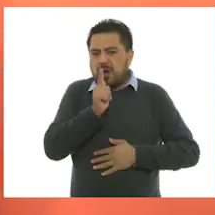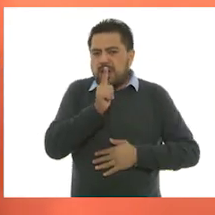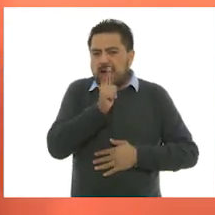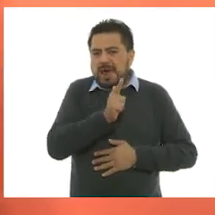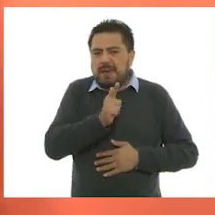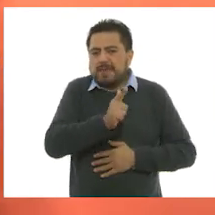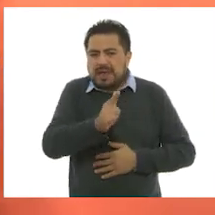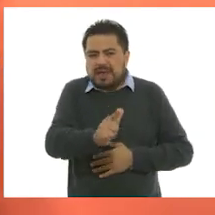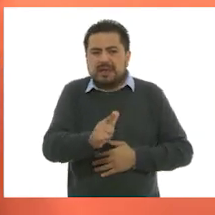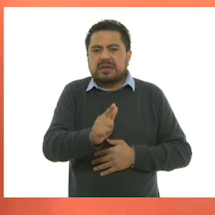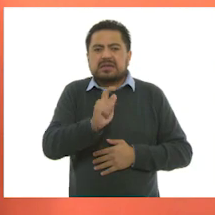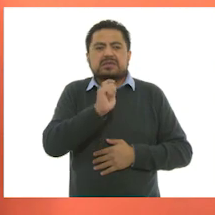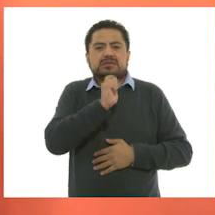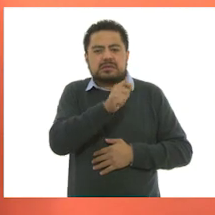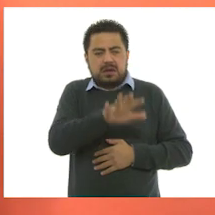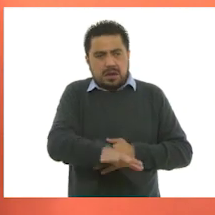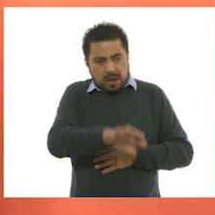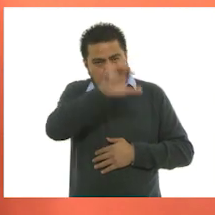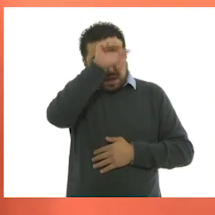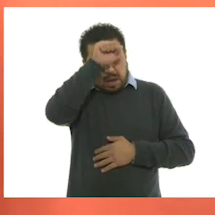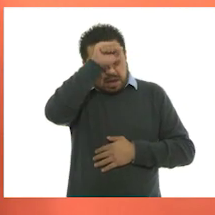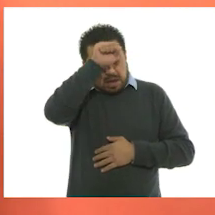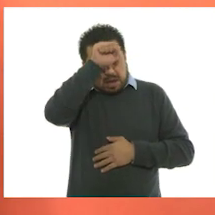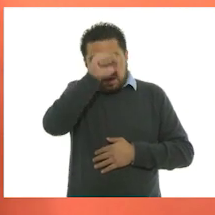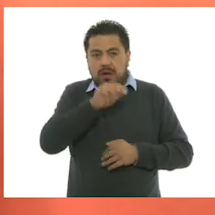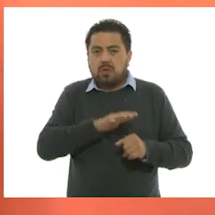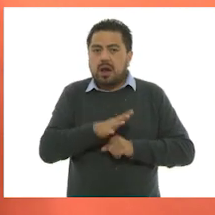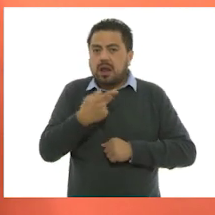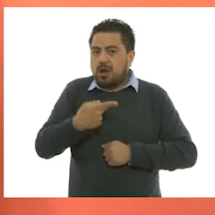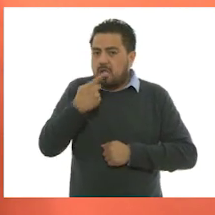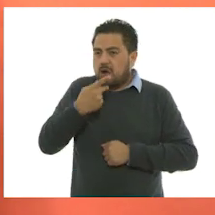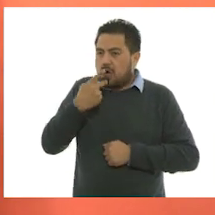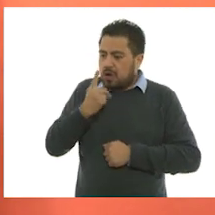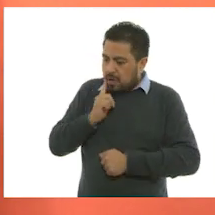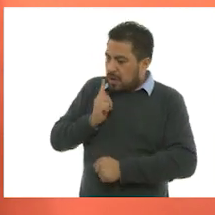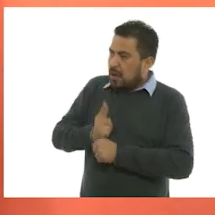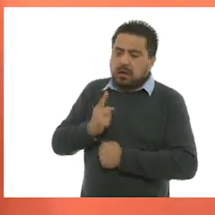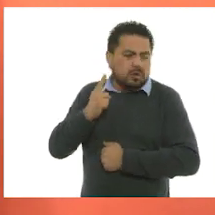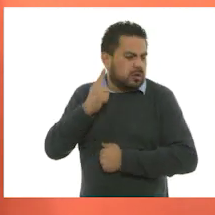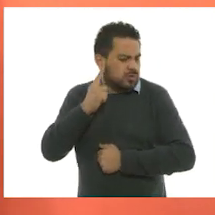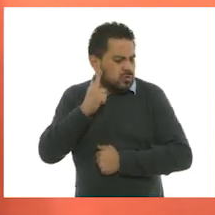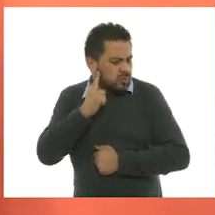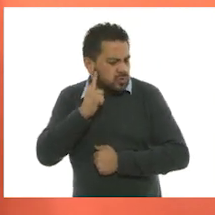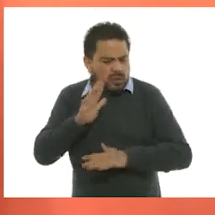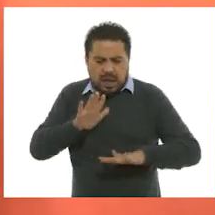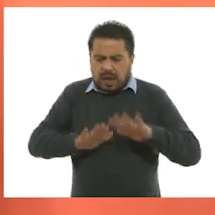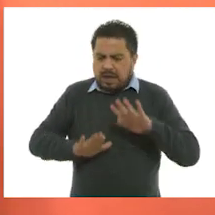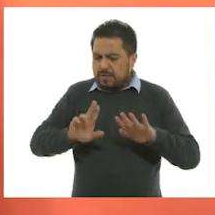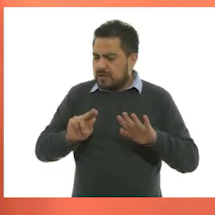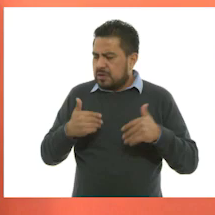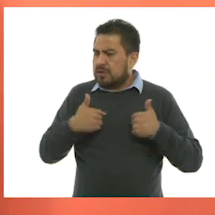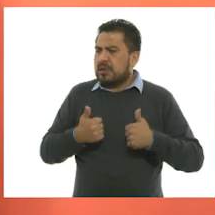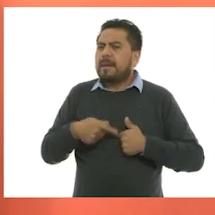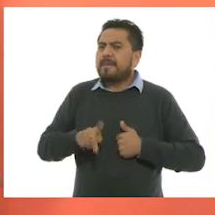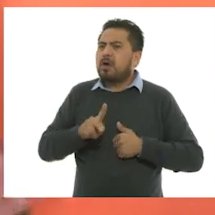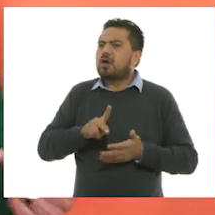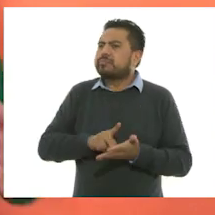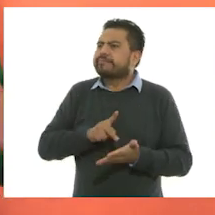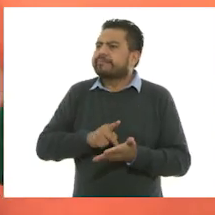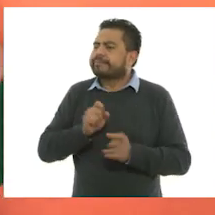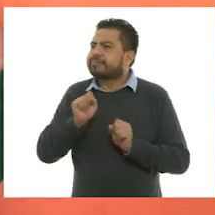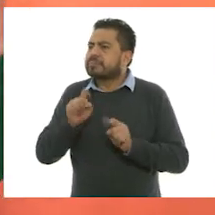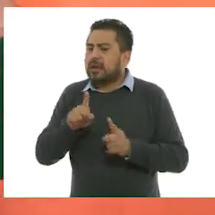gramaticalmente, que es el que capta el oyente, escucha A veces no entiende, pero repite. Y